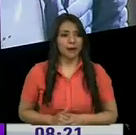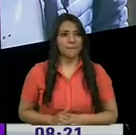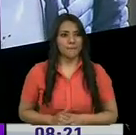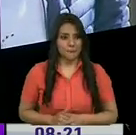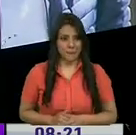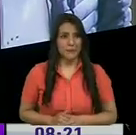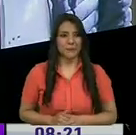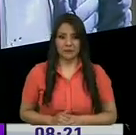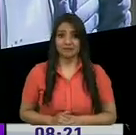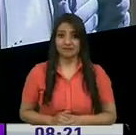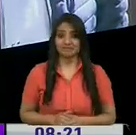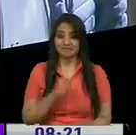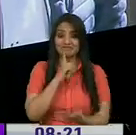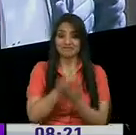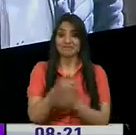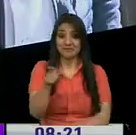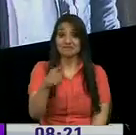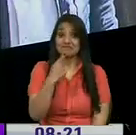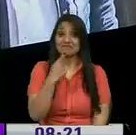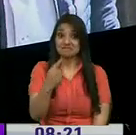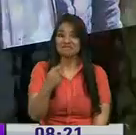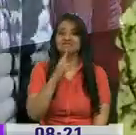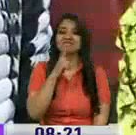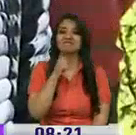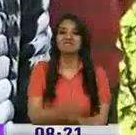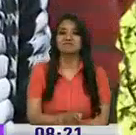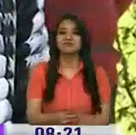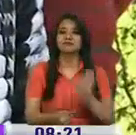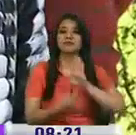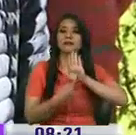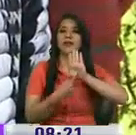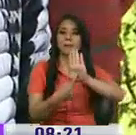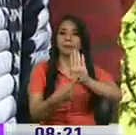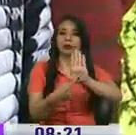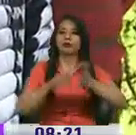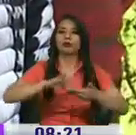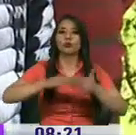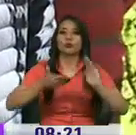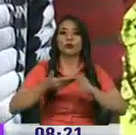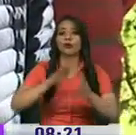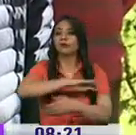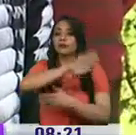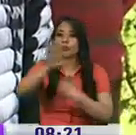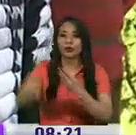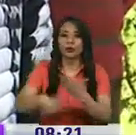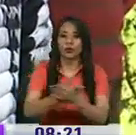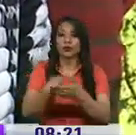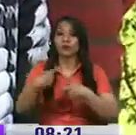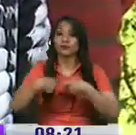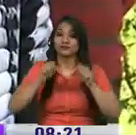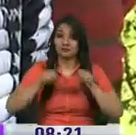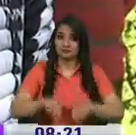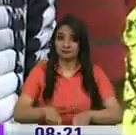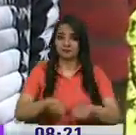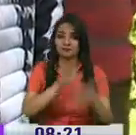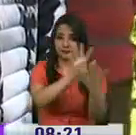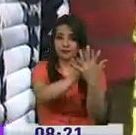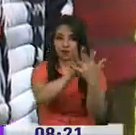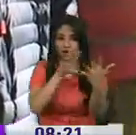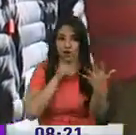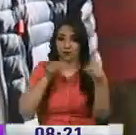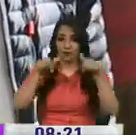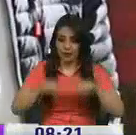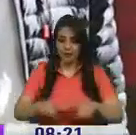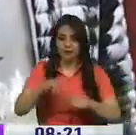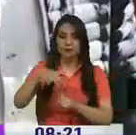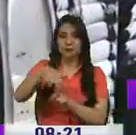Tú lo has dicho, Robert, amigos televidentes, un ejemplo de comunidad para todo Quito, así es. Ellos están reunidos aquí en el